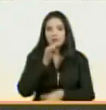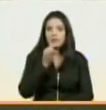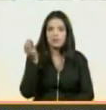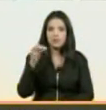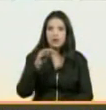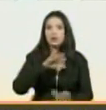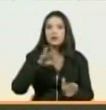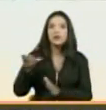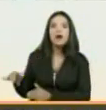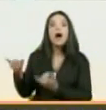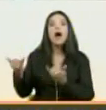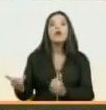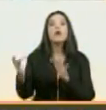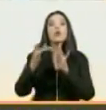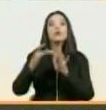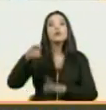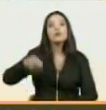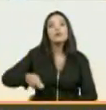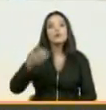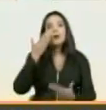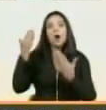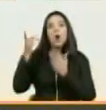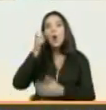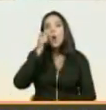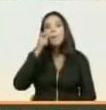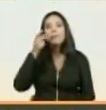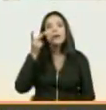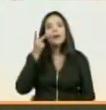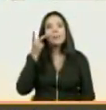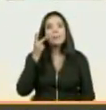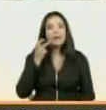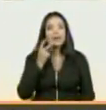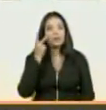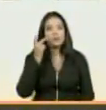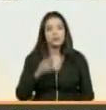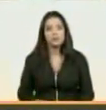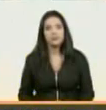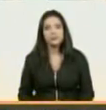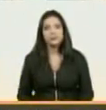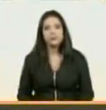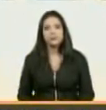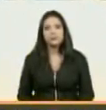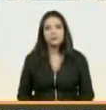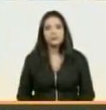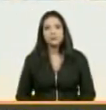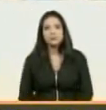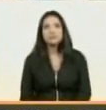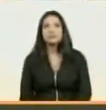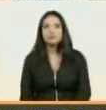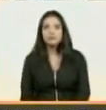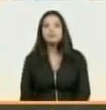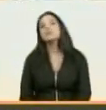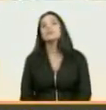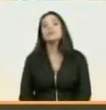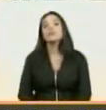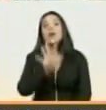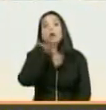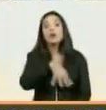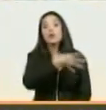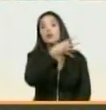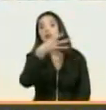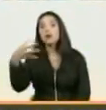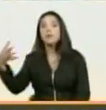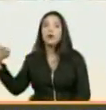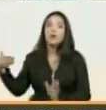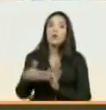De inmediato nos vamos al TSJ, palabras de Pedro Carreño. Cumpliendo con lo establecido en el cronograma contra